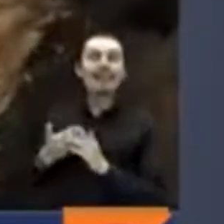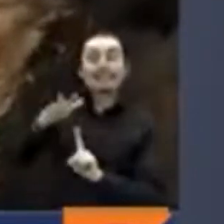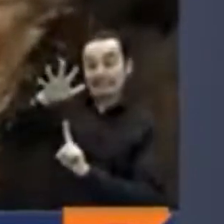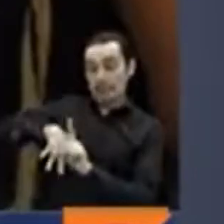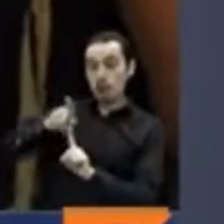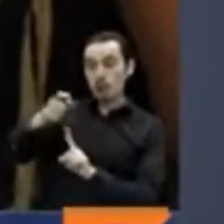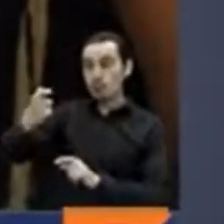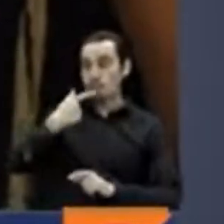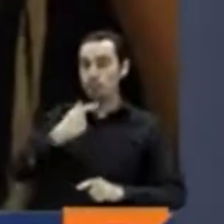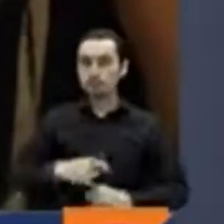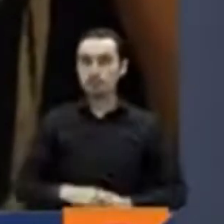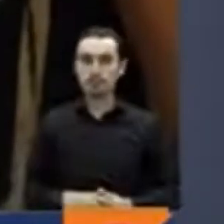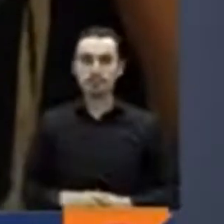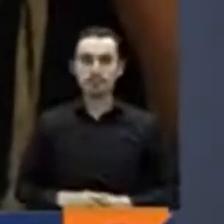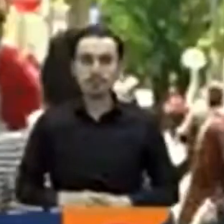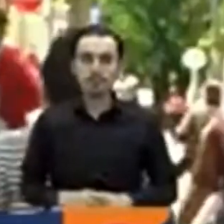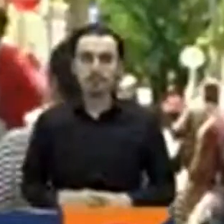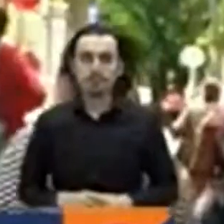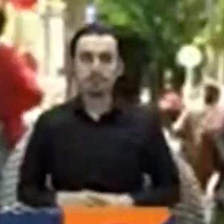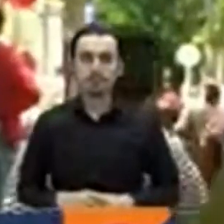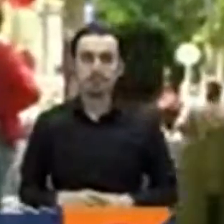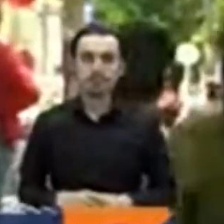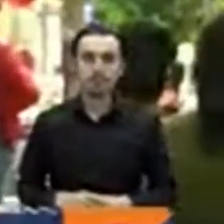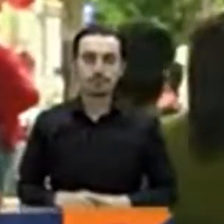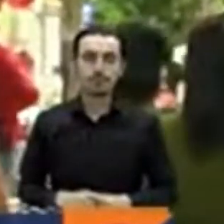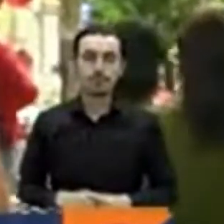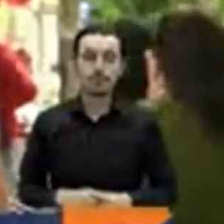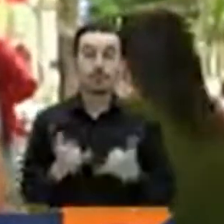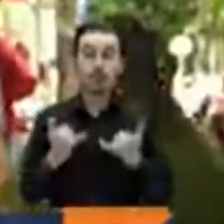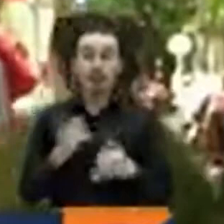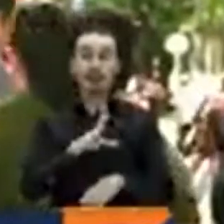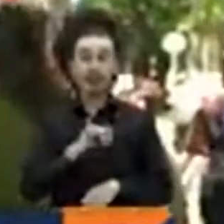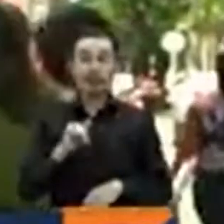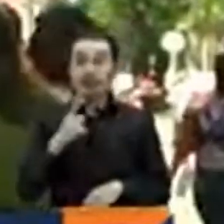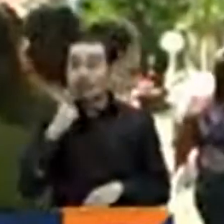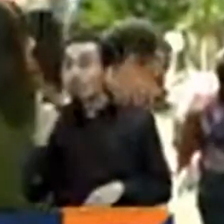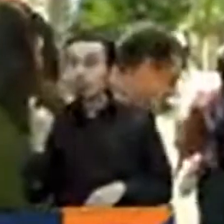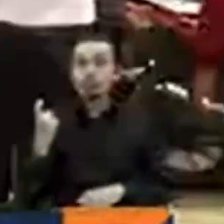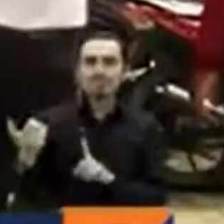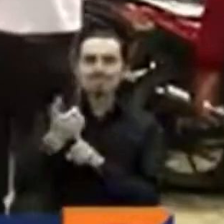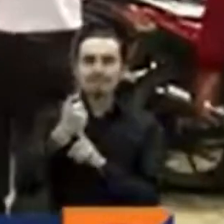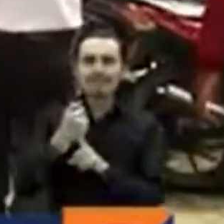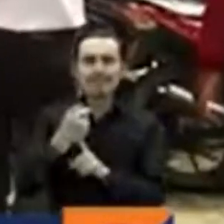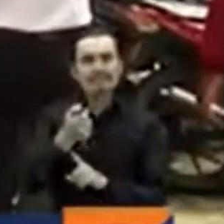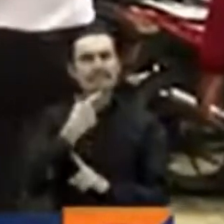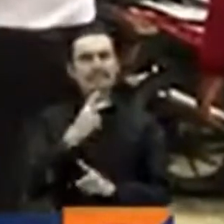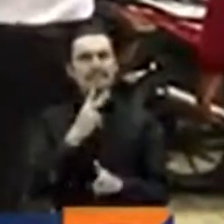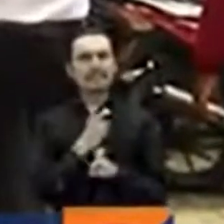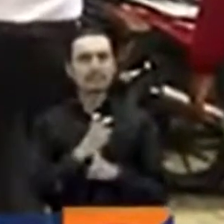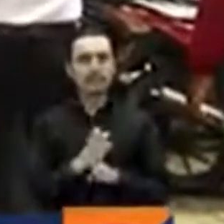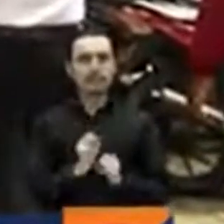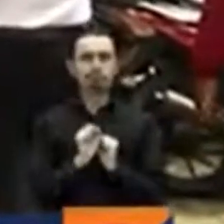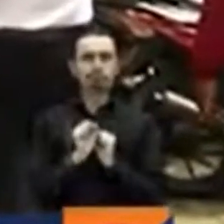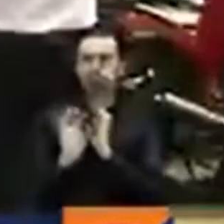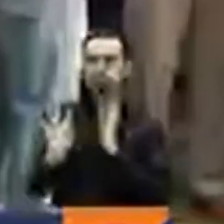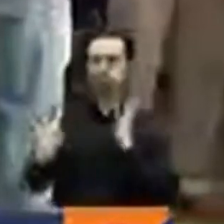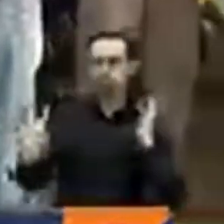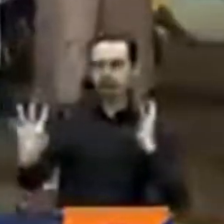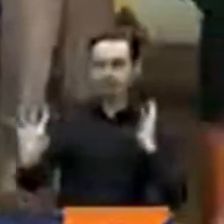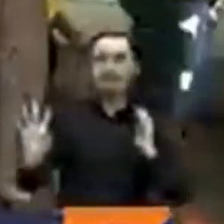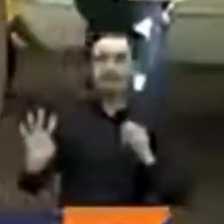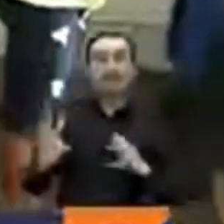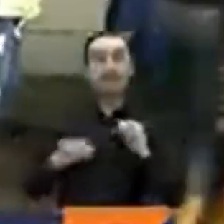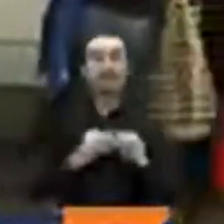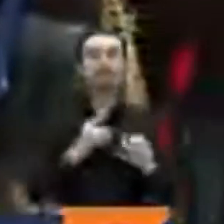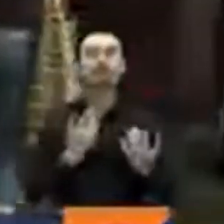un medicamento. Conseguir medicamentos en Cali es cada vez más difícil. Las filas son interminables y